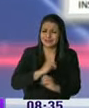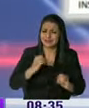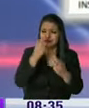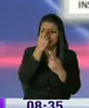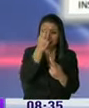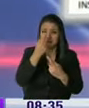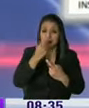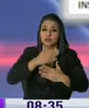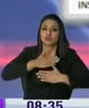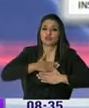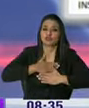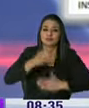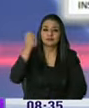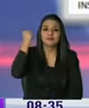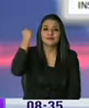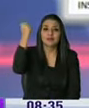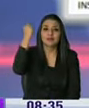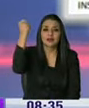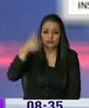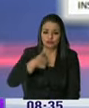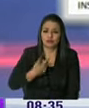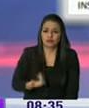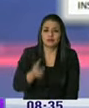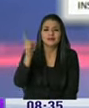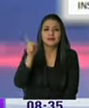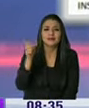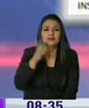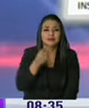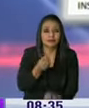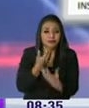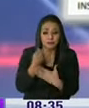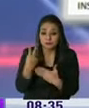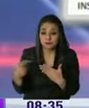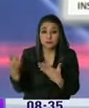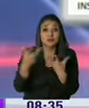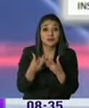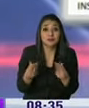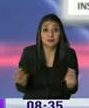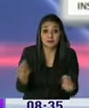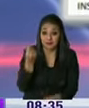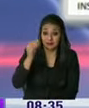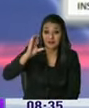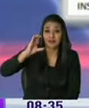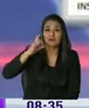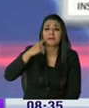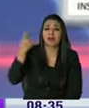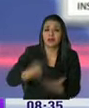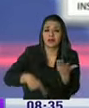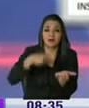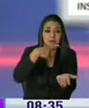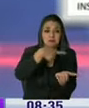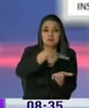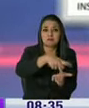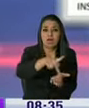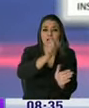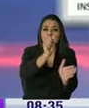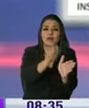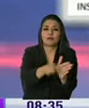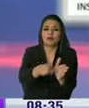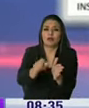mi condición y mis derechos como víctima que soy en esta desaparición, que ese dinero servirá para cancelar los haberes de